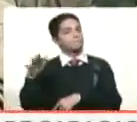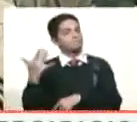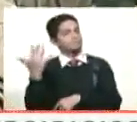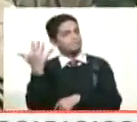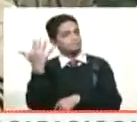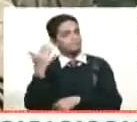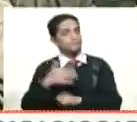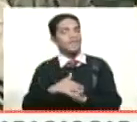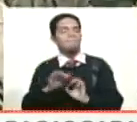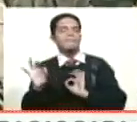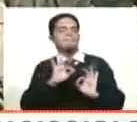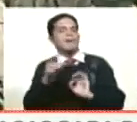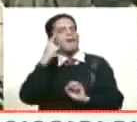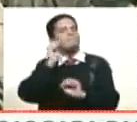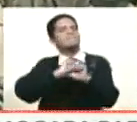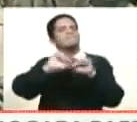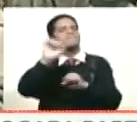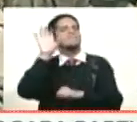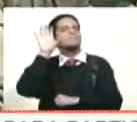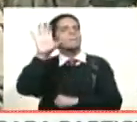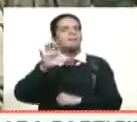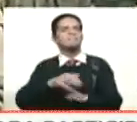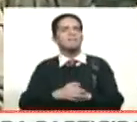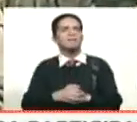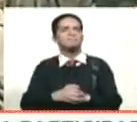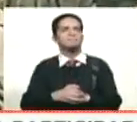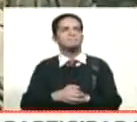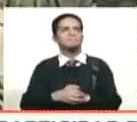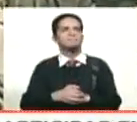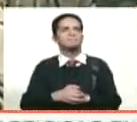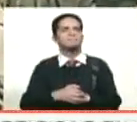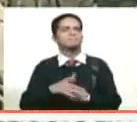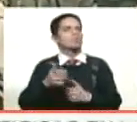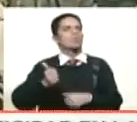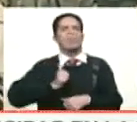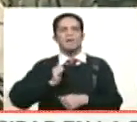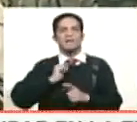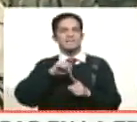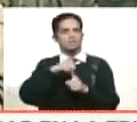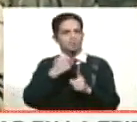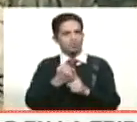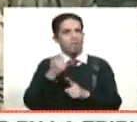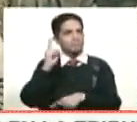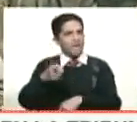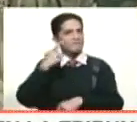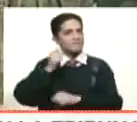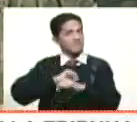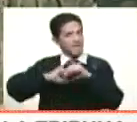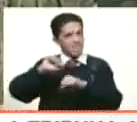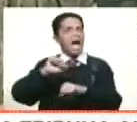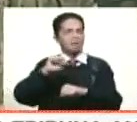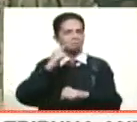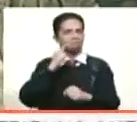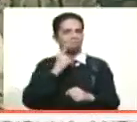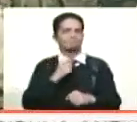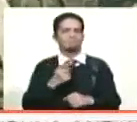preparamos para defender la patria en las circunstancias que nos toque defenderla.